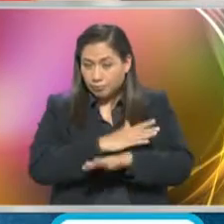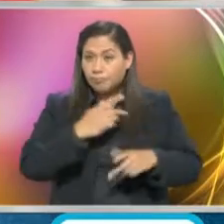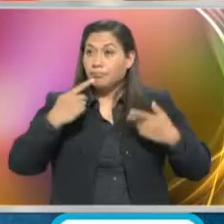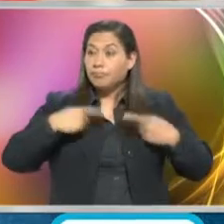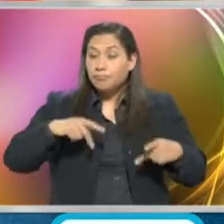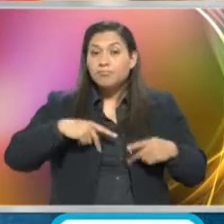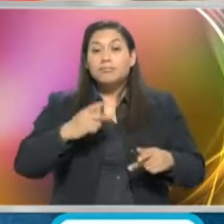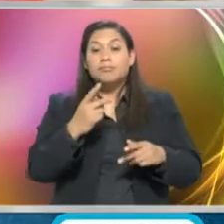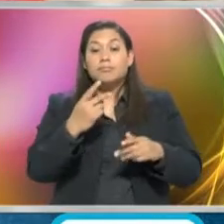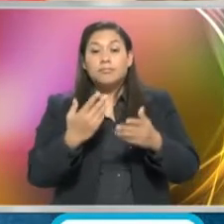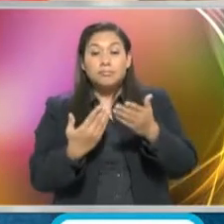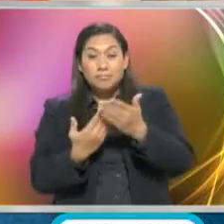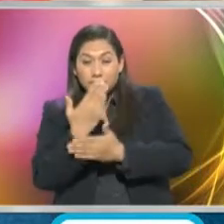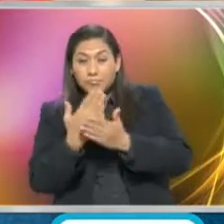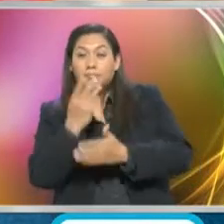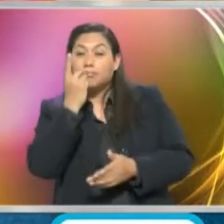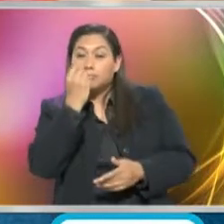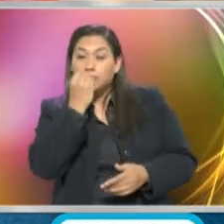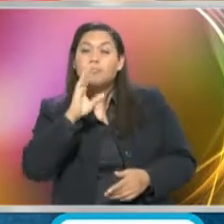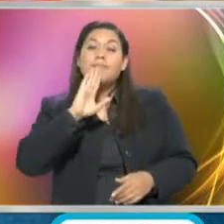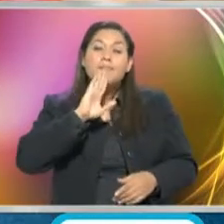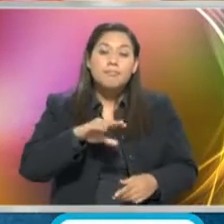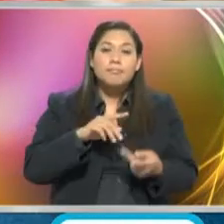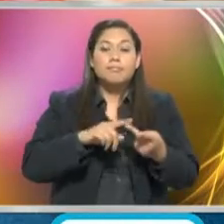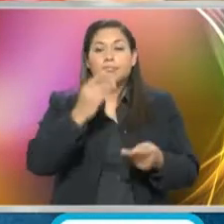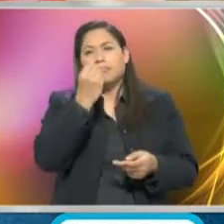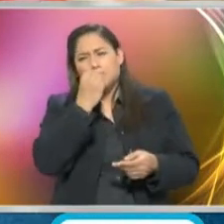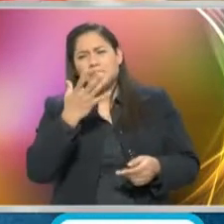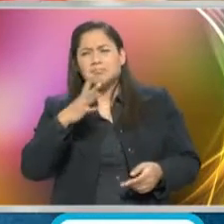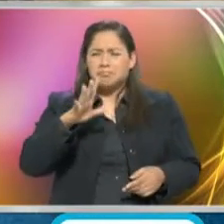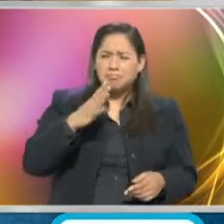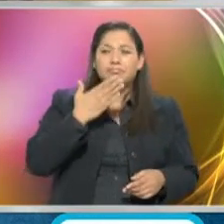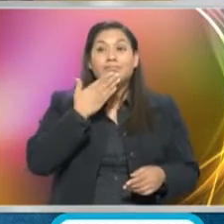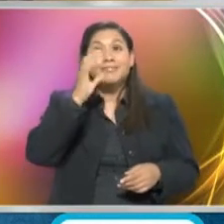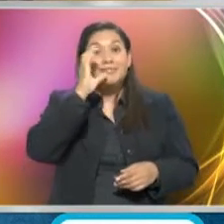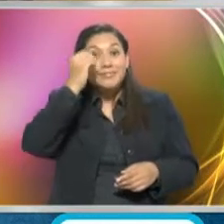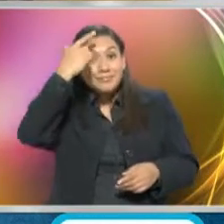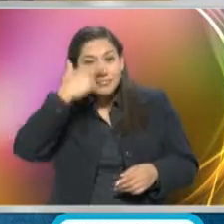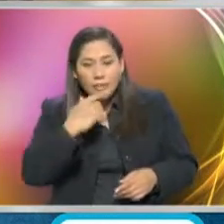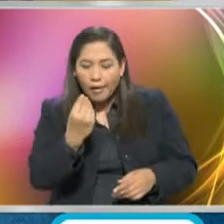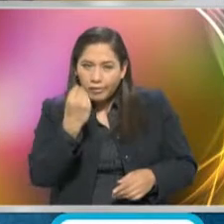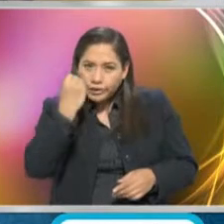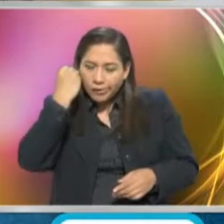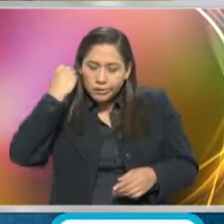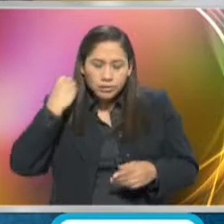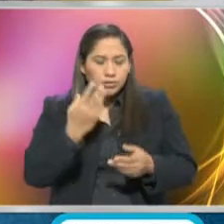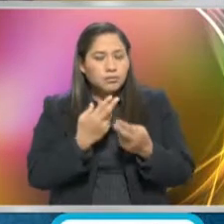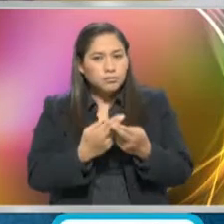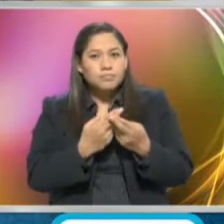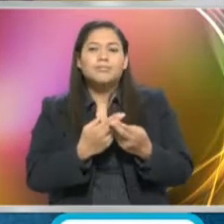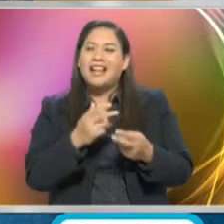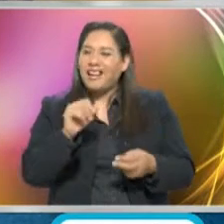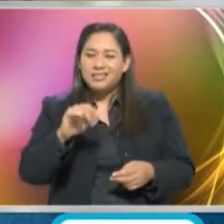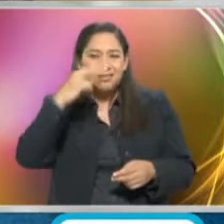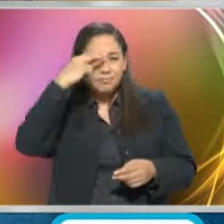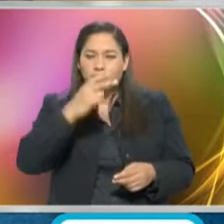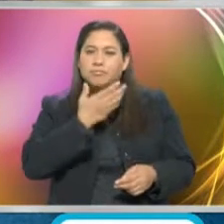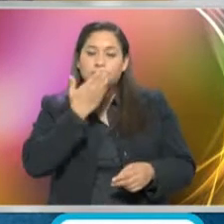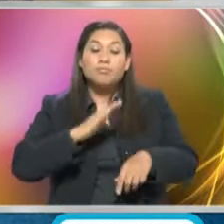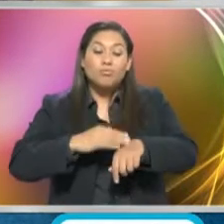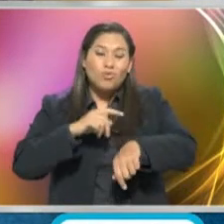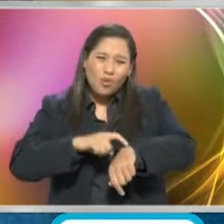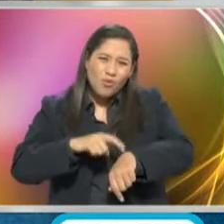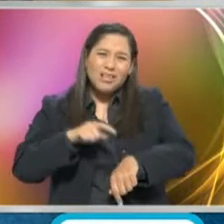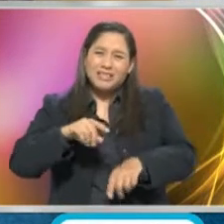que desayuna muy mal, come más o menos, Y pero en la cena se sienta. atraganta. Es muy del mexicano. Sí. Por los horarios